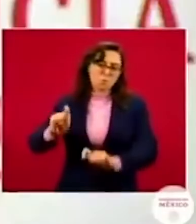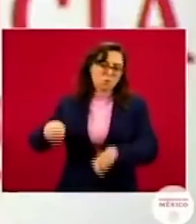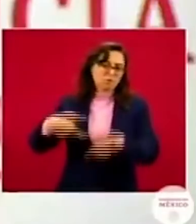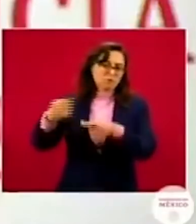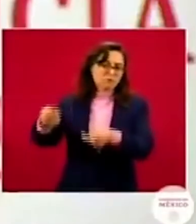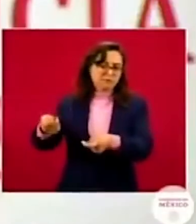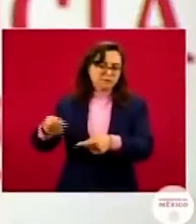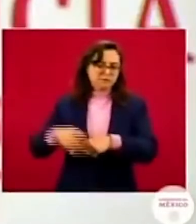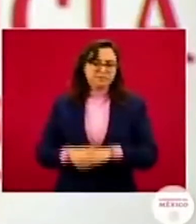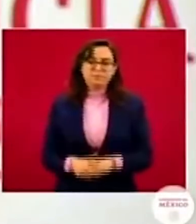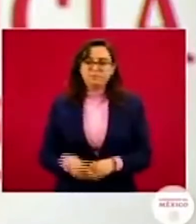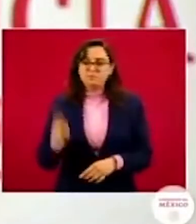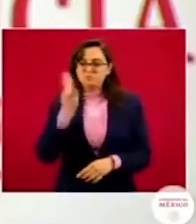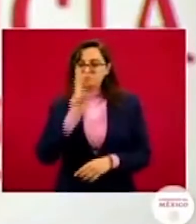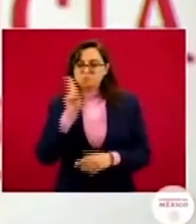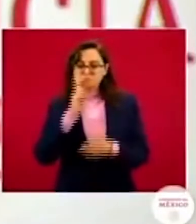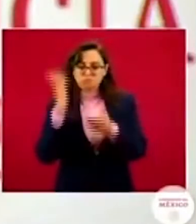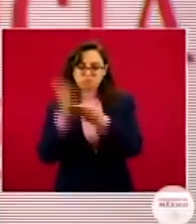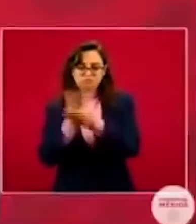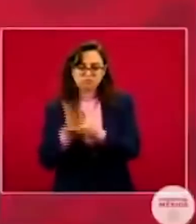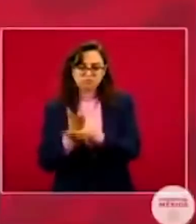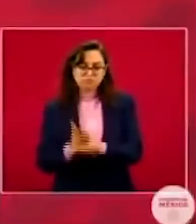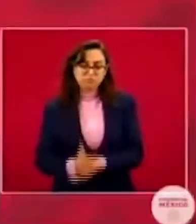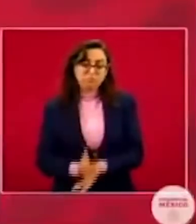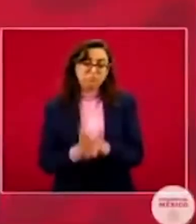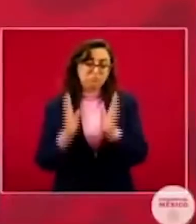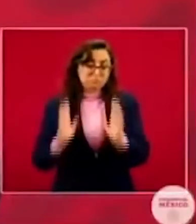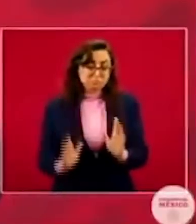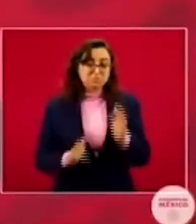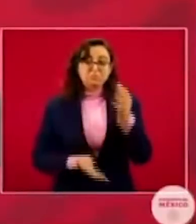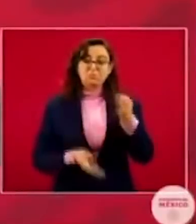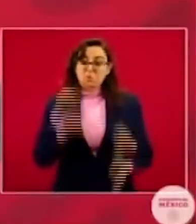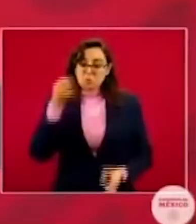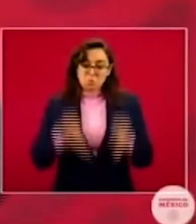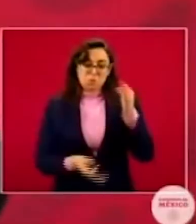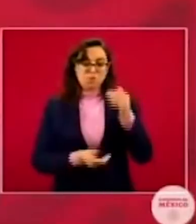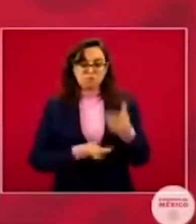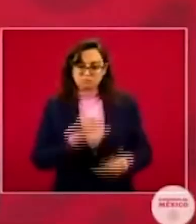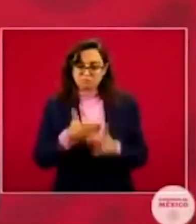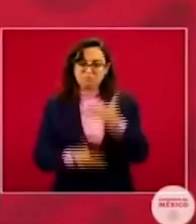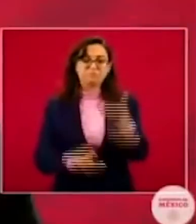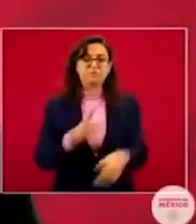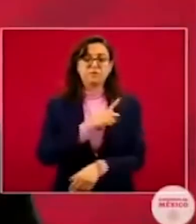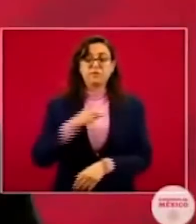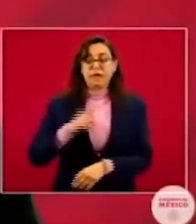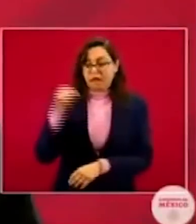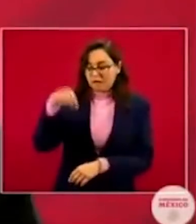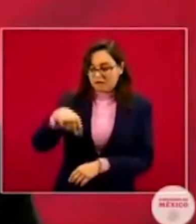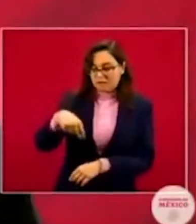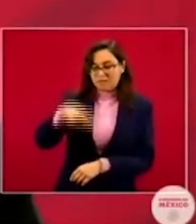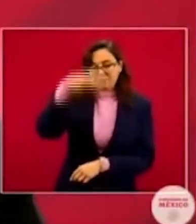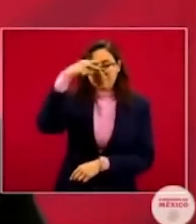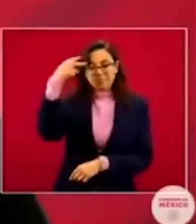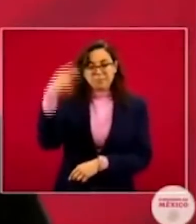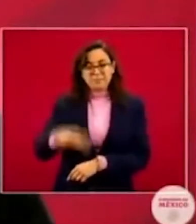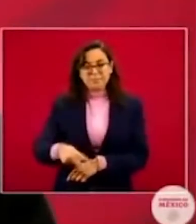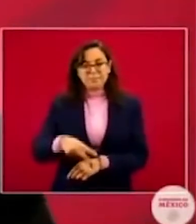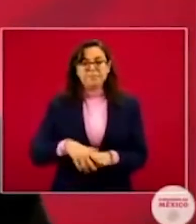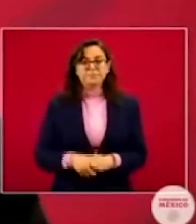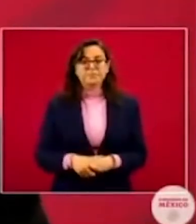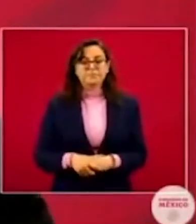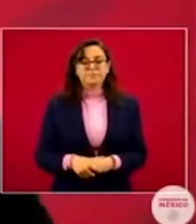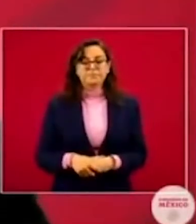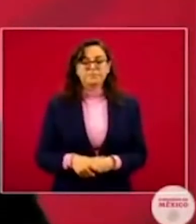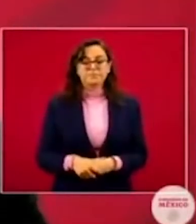pues deben ser quienes resulten responsables procesados ante la autoridad mexicana y presentados ante